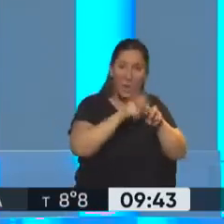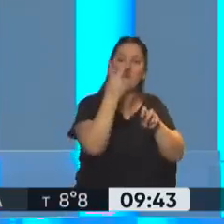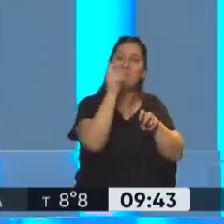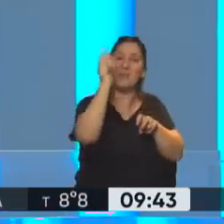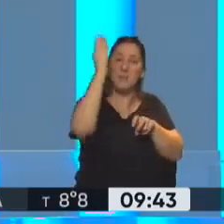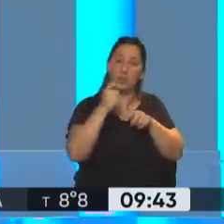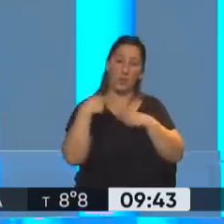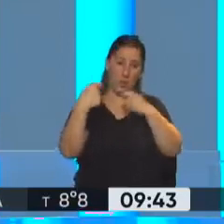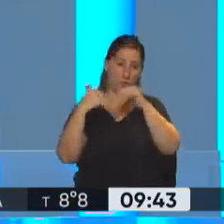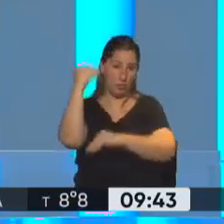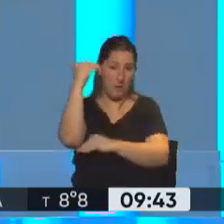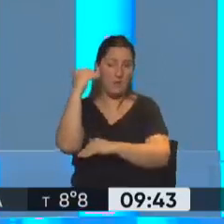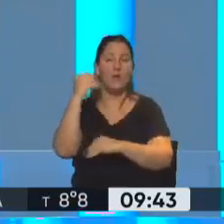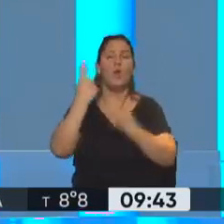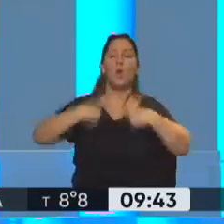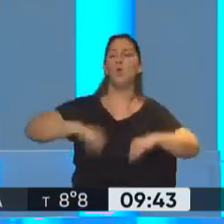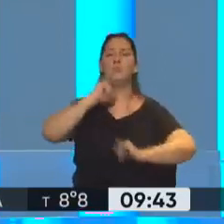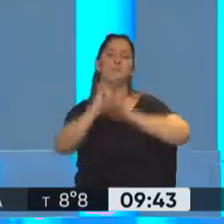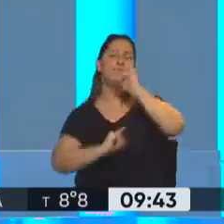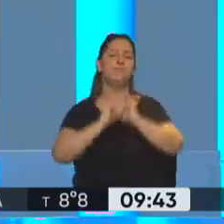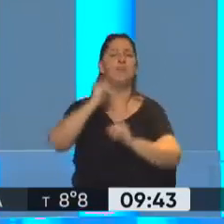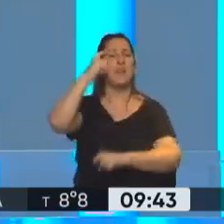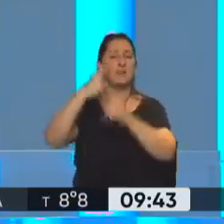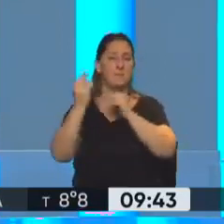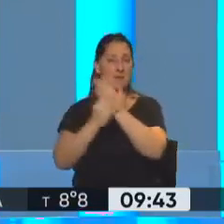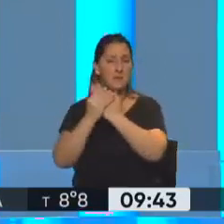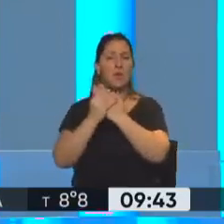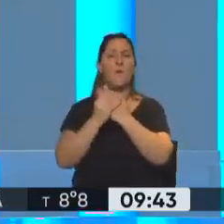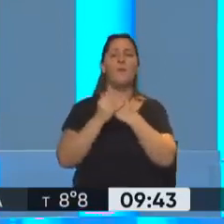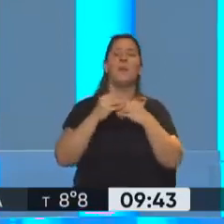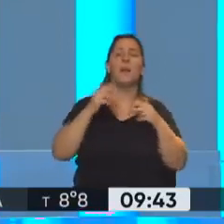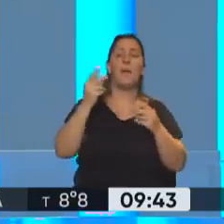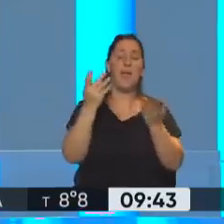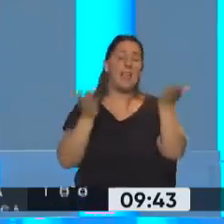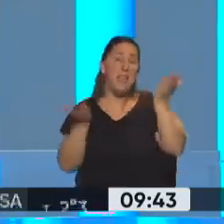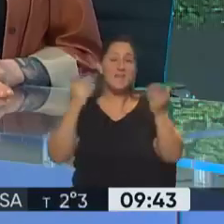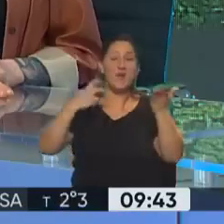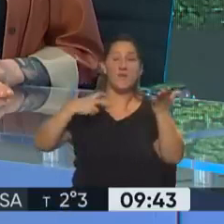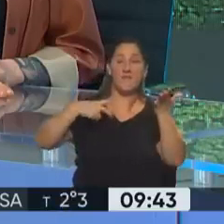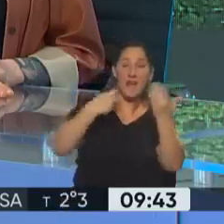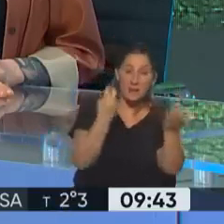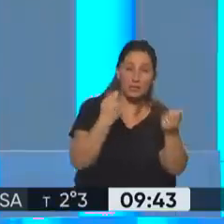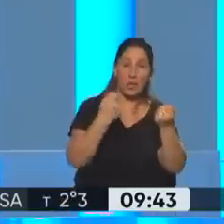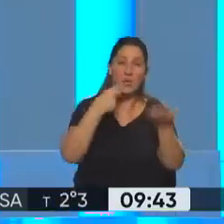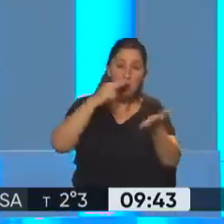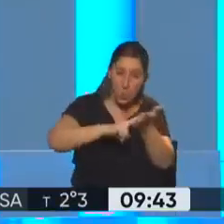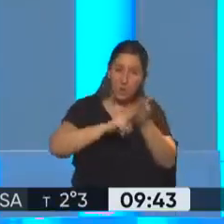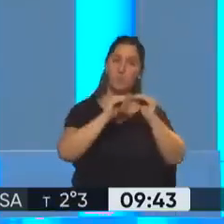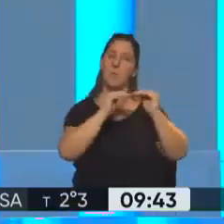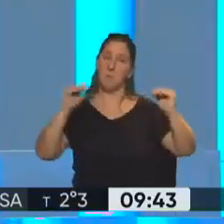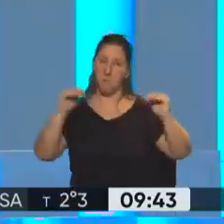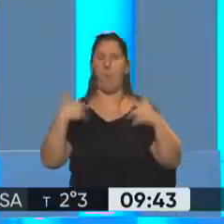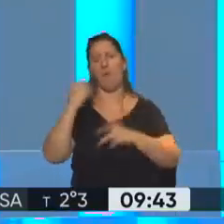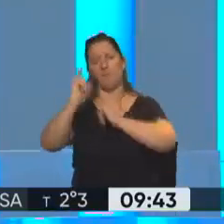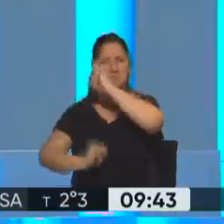una cosa es lo que uno puede llegar a decir las martín guzmán decía el equilibrio fiscal no es de derecha ni de izquierda puedes decir lo que quieras pero si después en la práctica